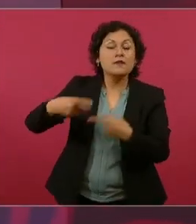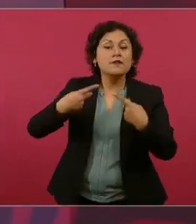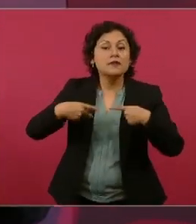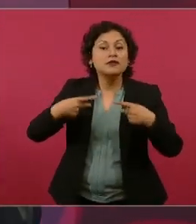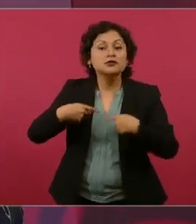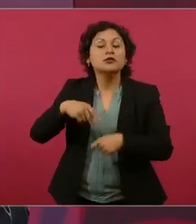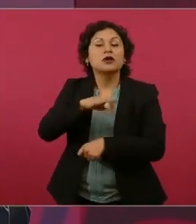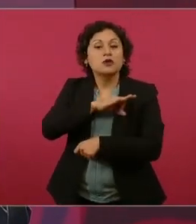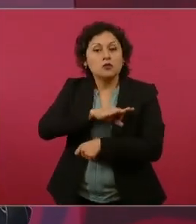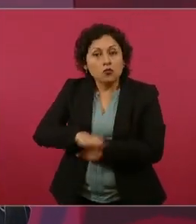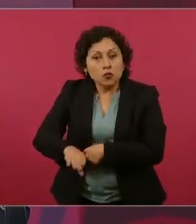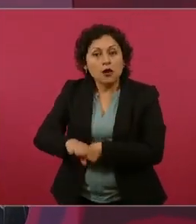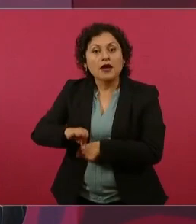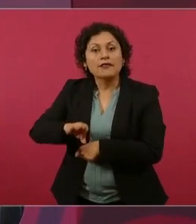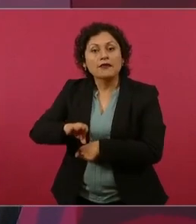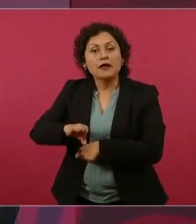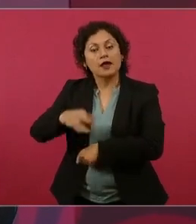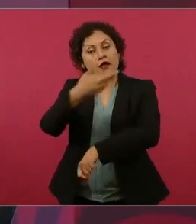hacer su trámite,